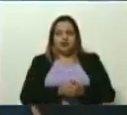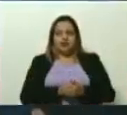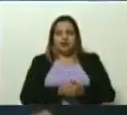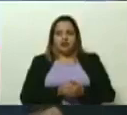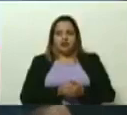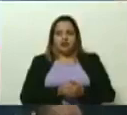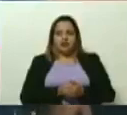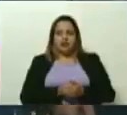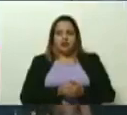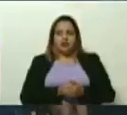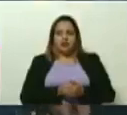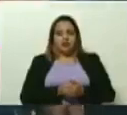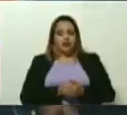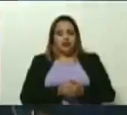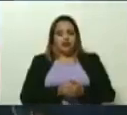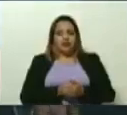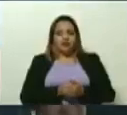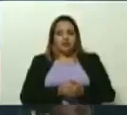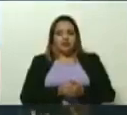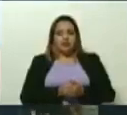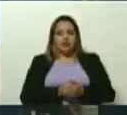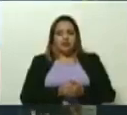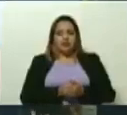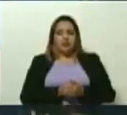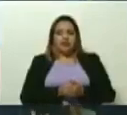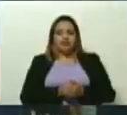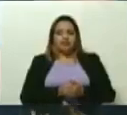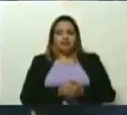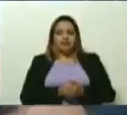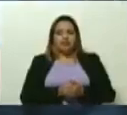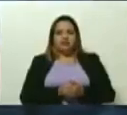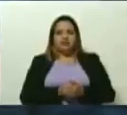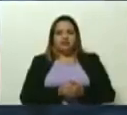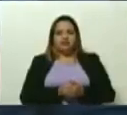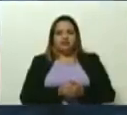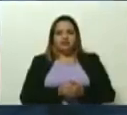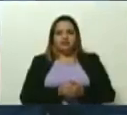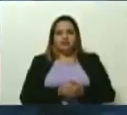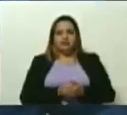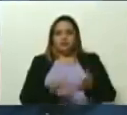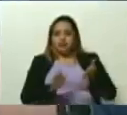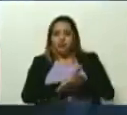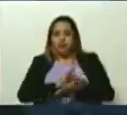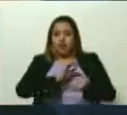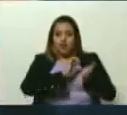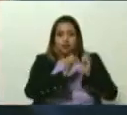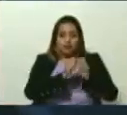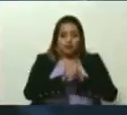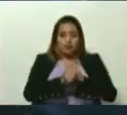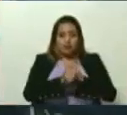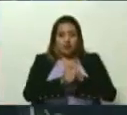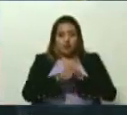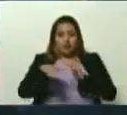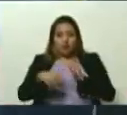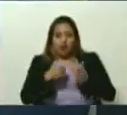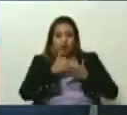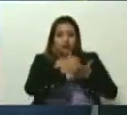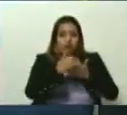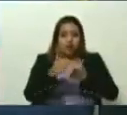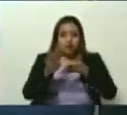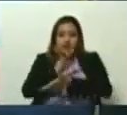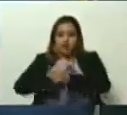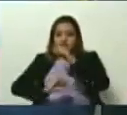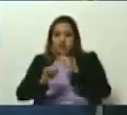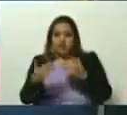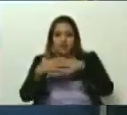llevando a cabo, en materia deportiva, tiro deportivo, para bueno, cooperar en la defensa